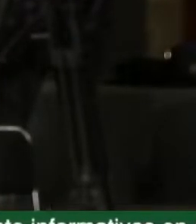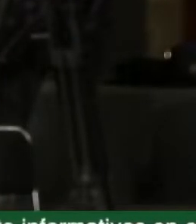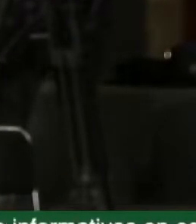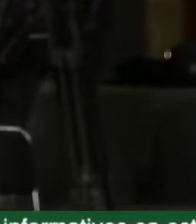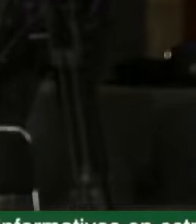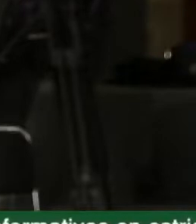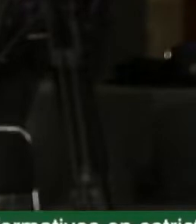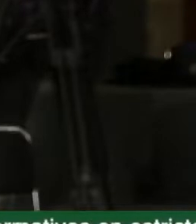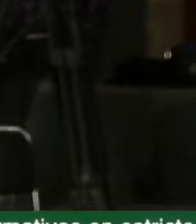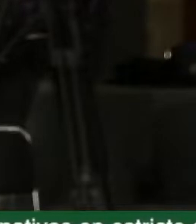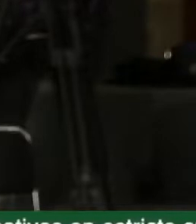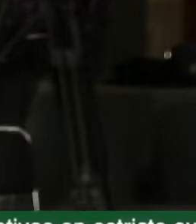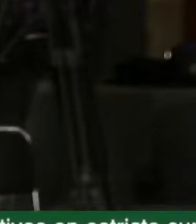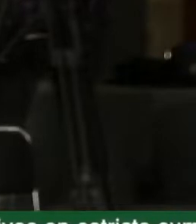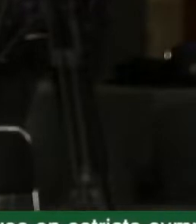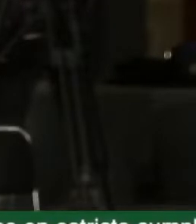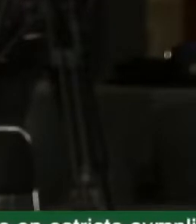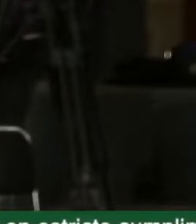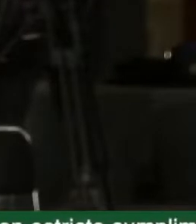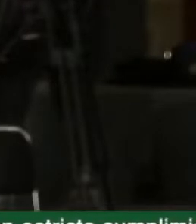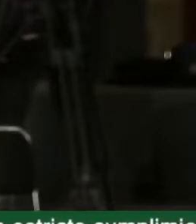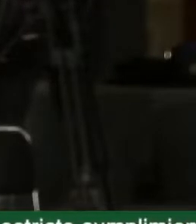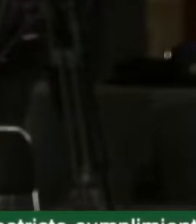Relaciones Exteriores y que incluso,